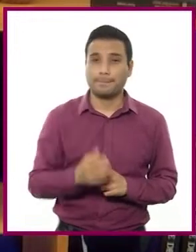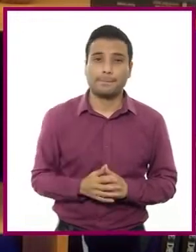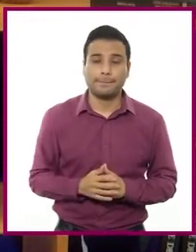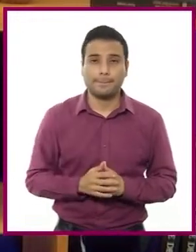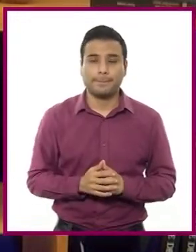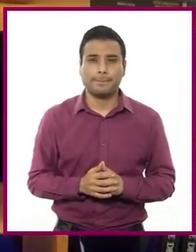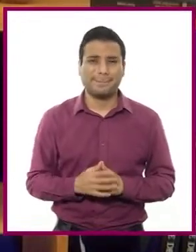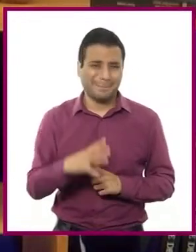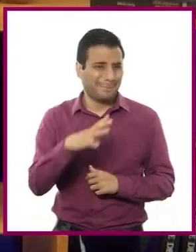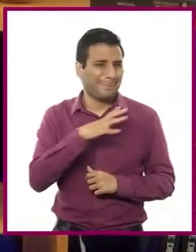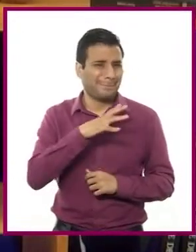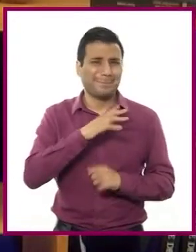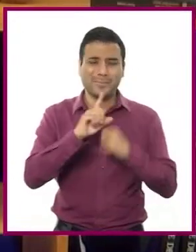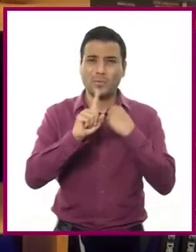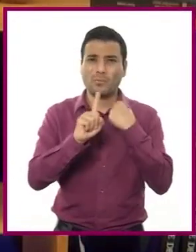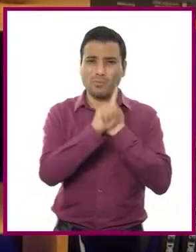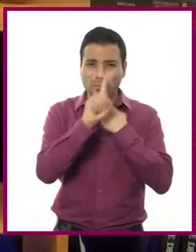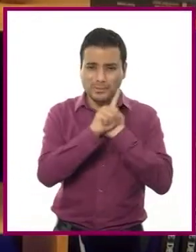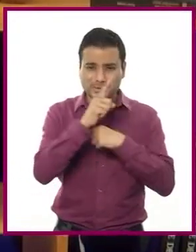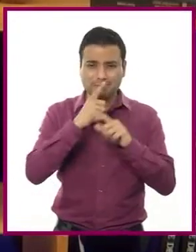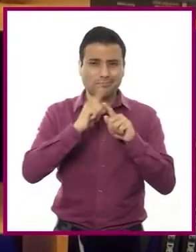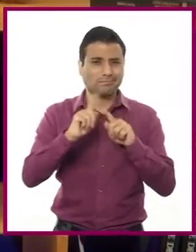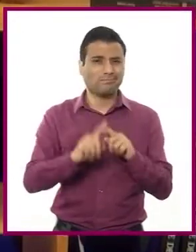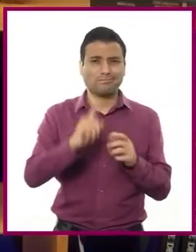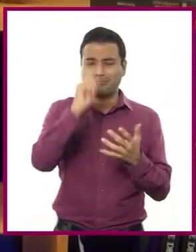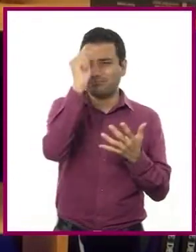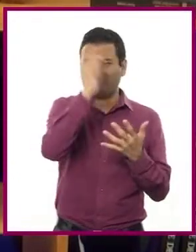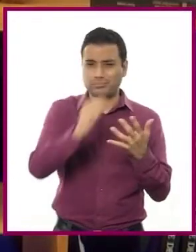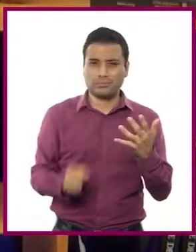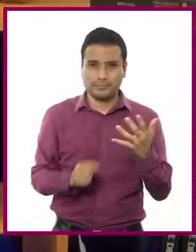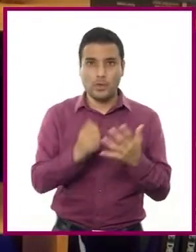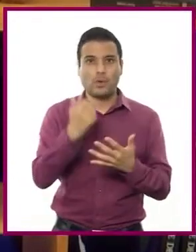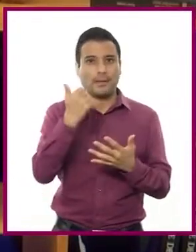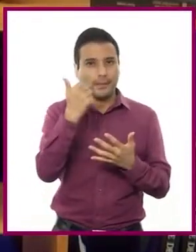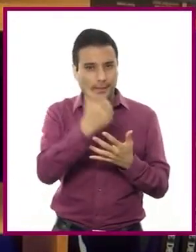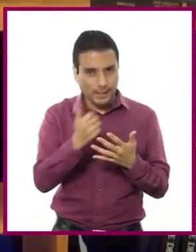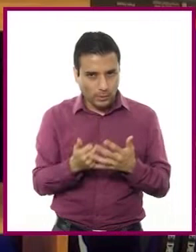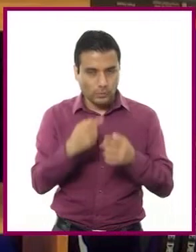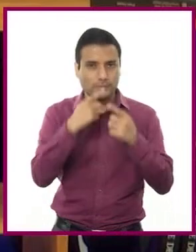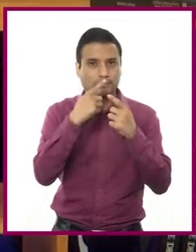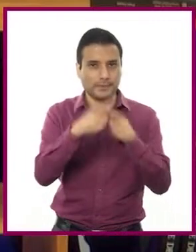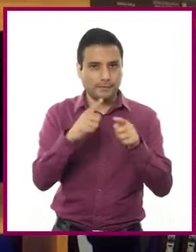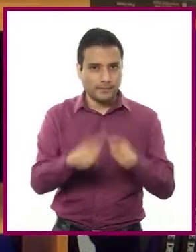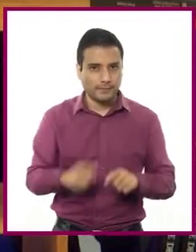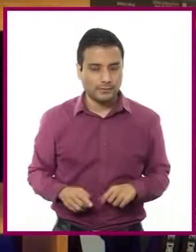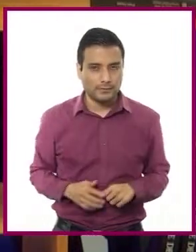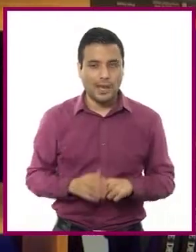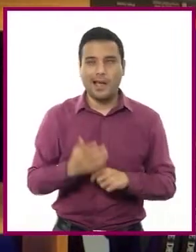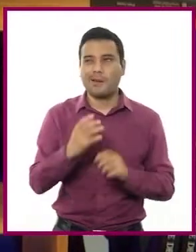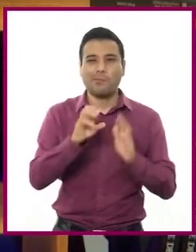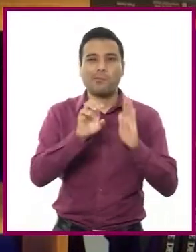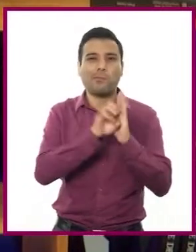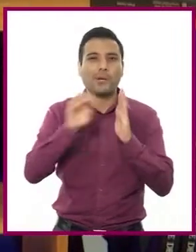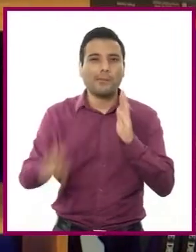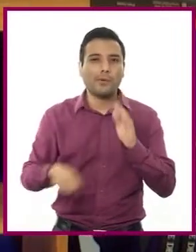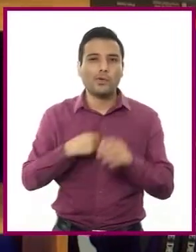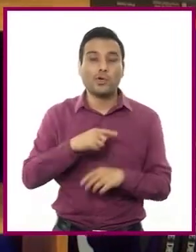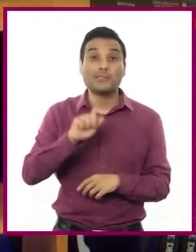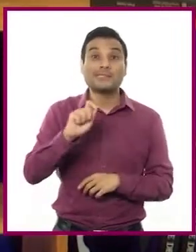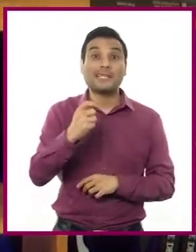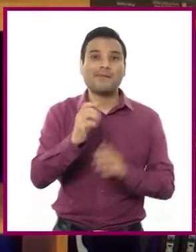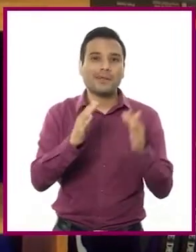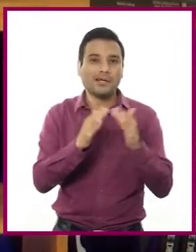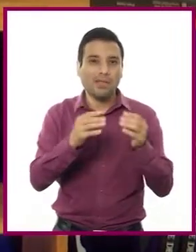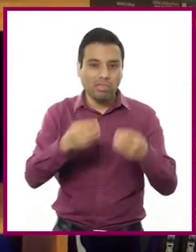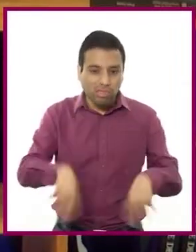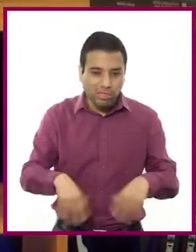Hay infinidad de problemas, pero cada uno es diferente. Como cuando pierdo las llaves de mi casa. Ese es un